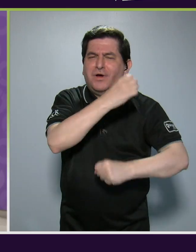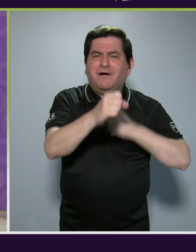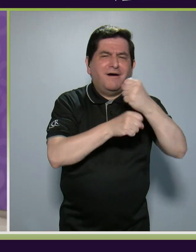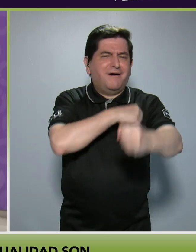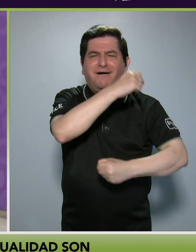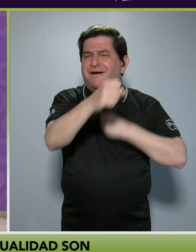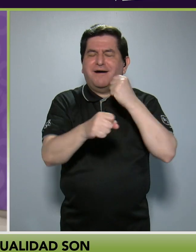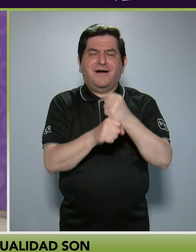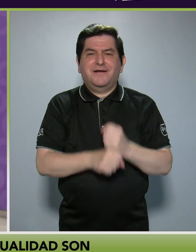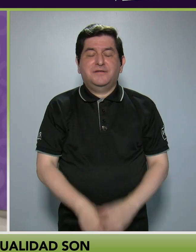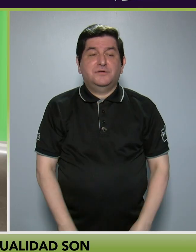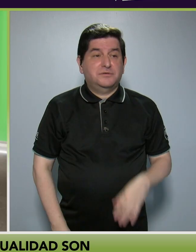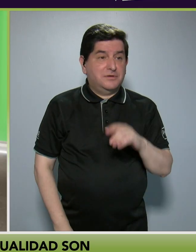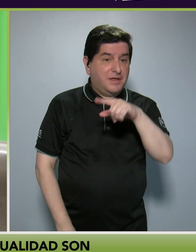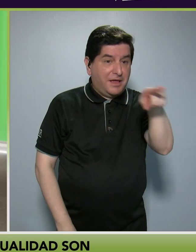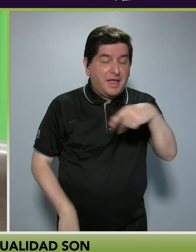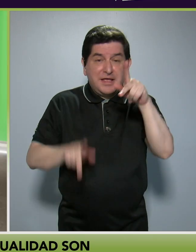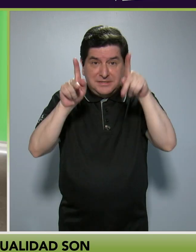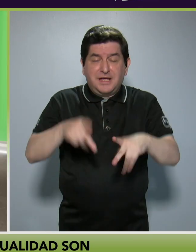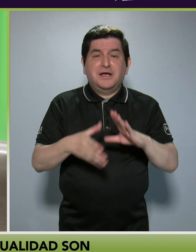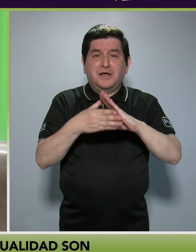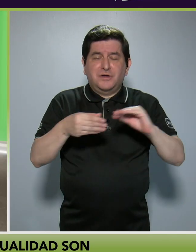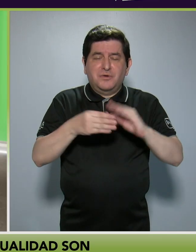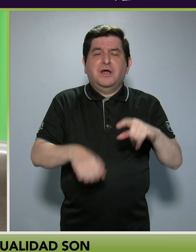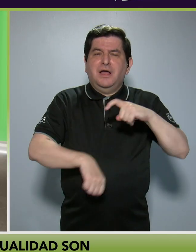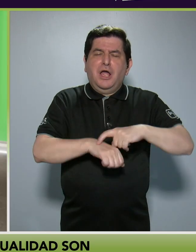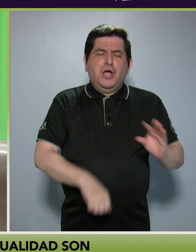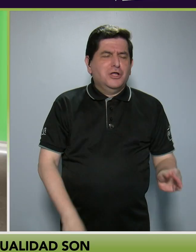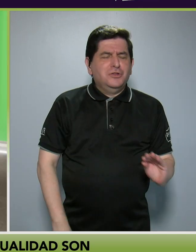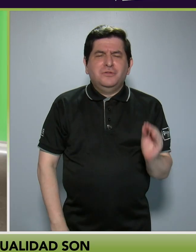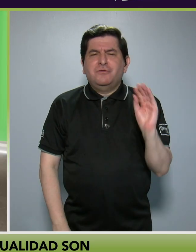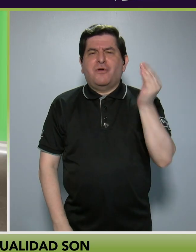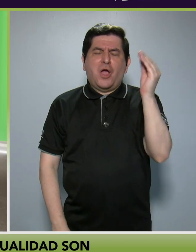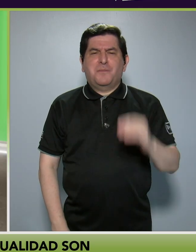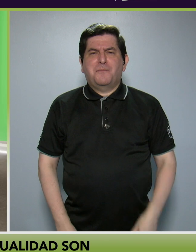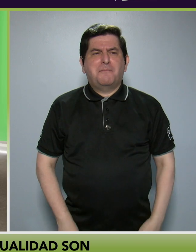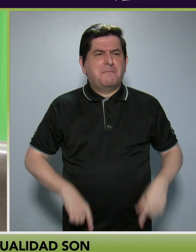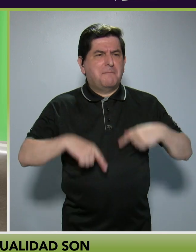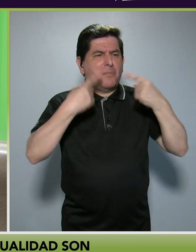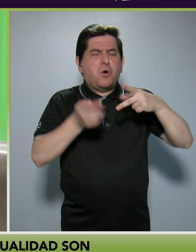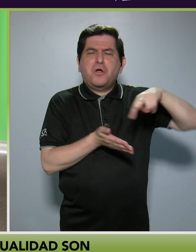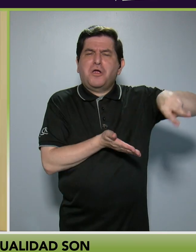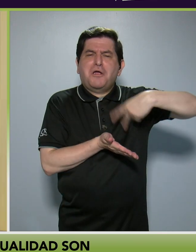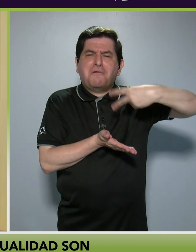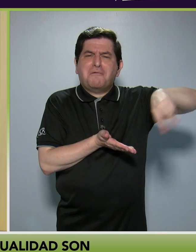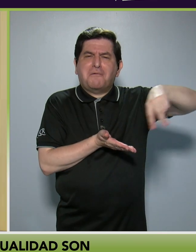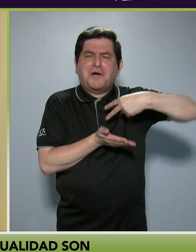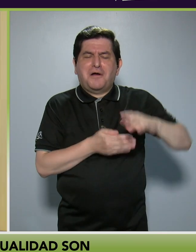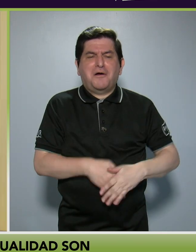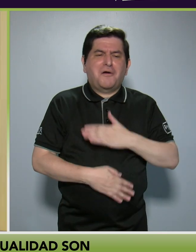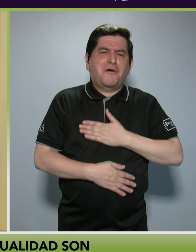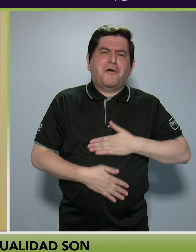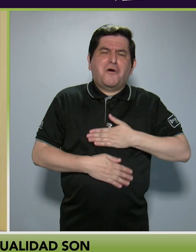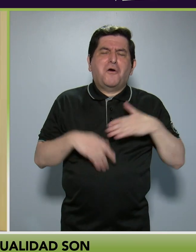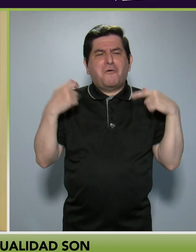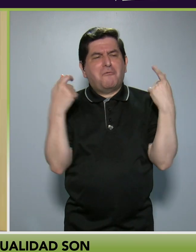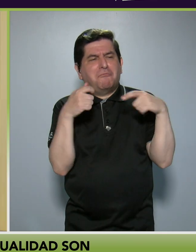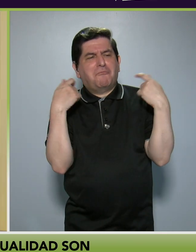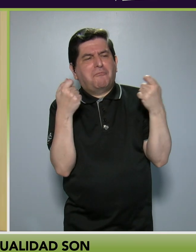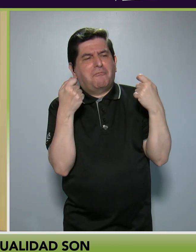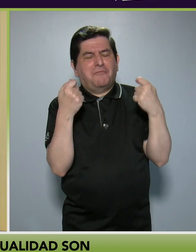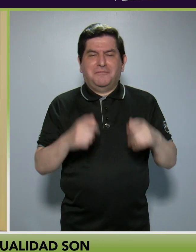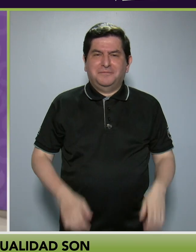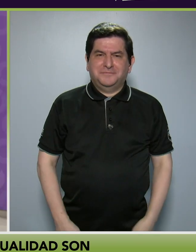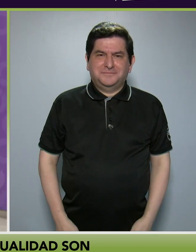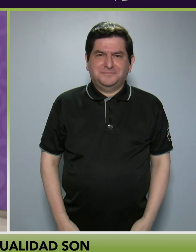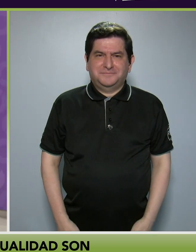Y ellos comentaban, ¿verdad?, cómo en tiempos de juventud se iban a bailar, se iban a disfrutar de fiestas, etcétera, etcétera,